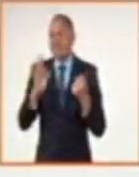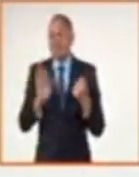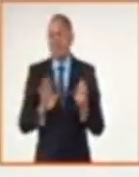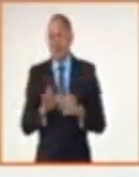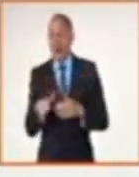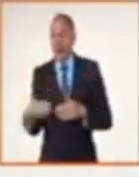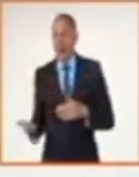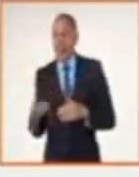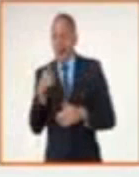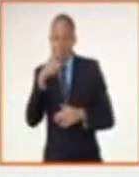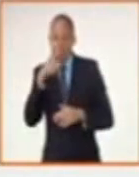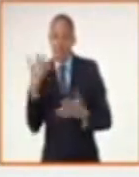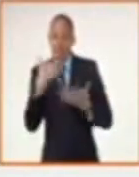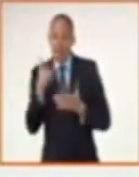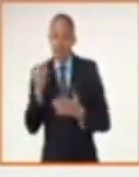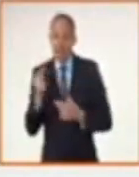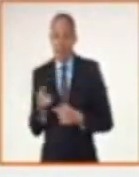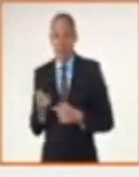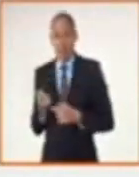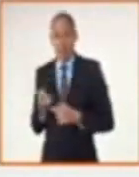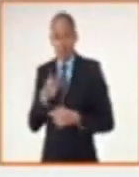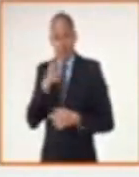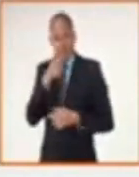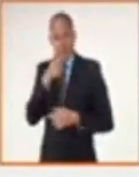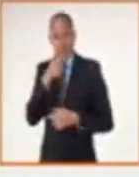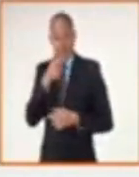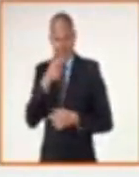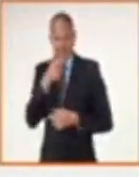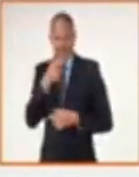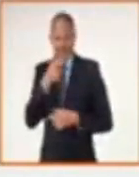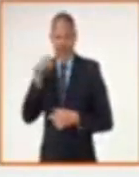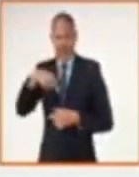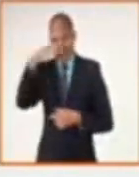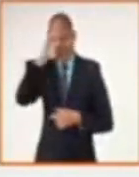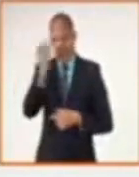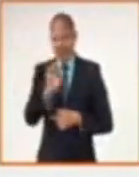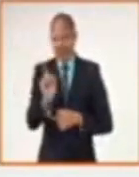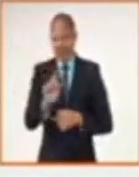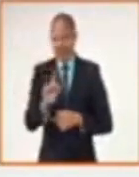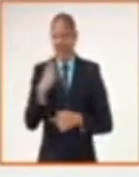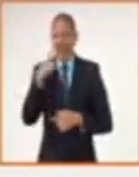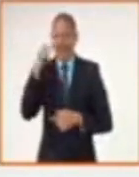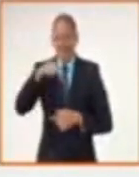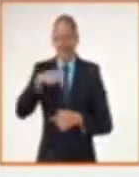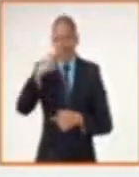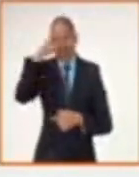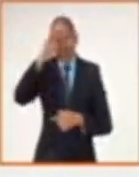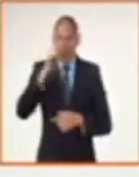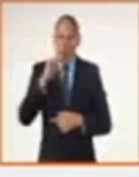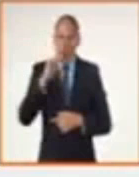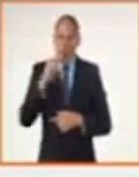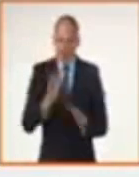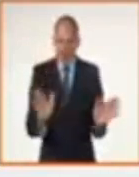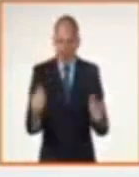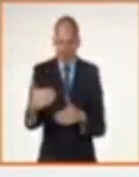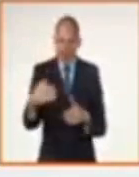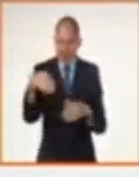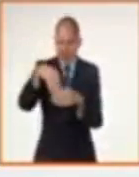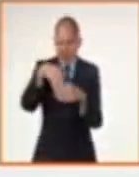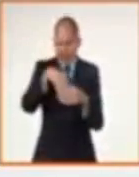está representado el campesino. De las cosas más buenas, más hermosas que hemos visto en los últimos días en la televisión es